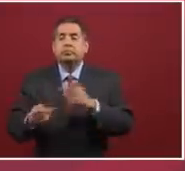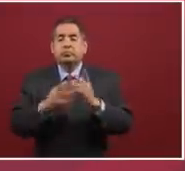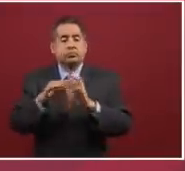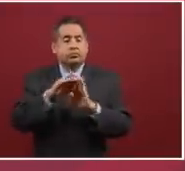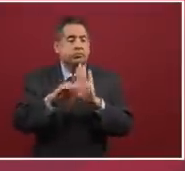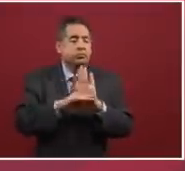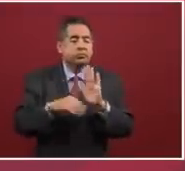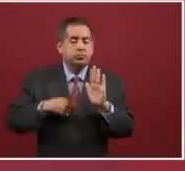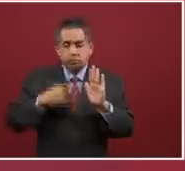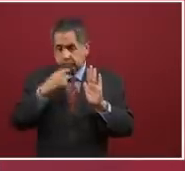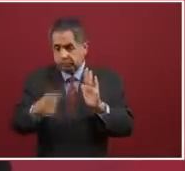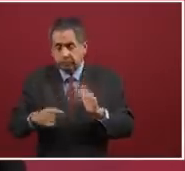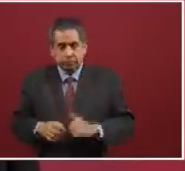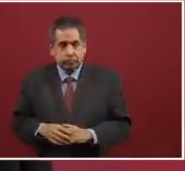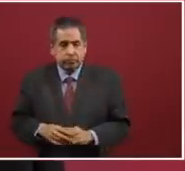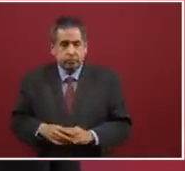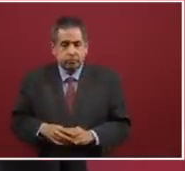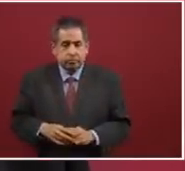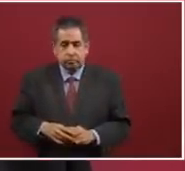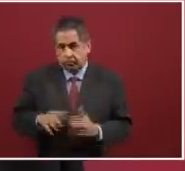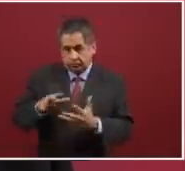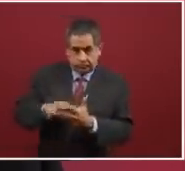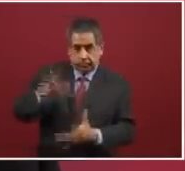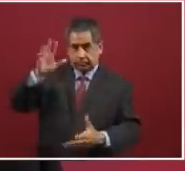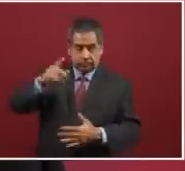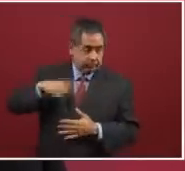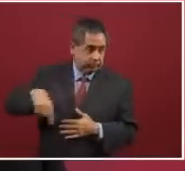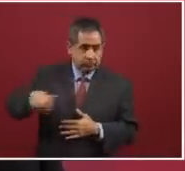en donde la mayoría